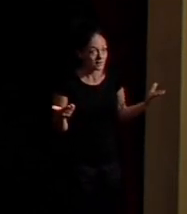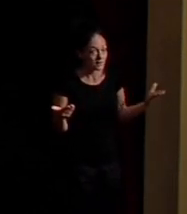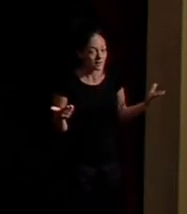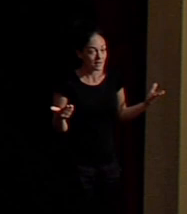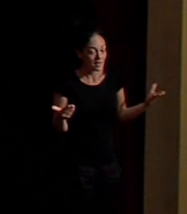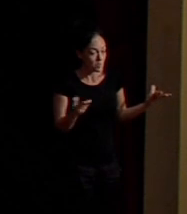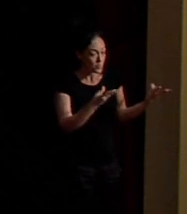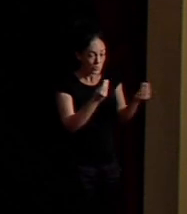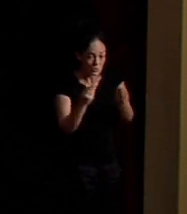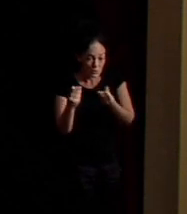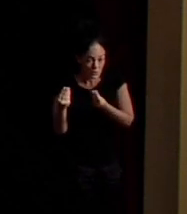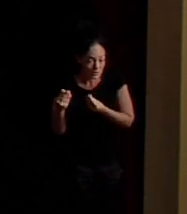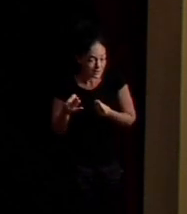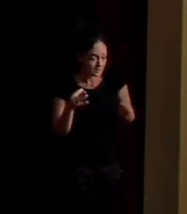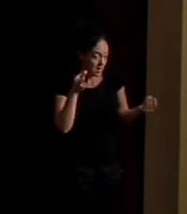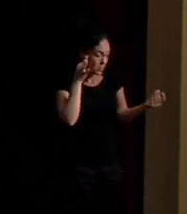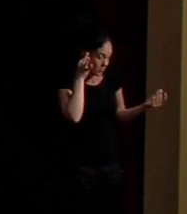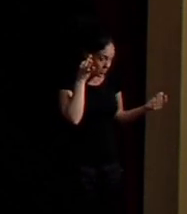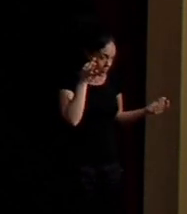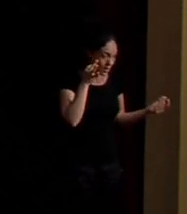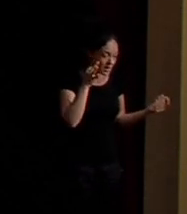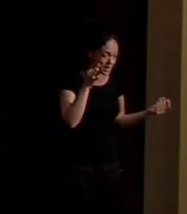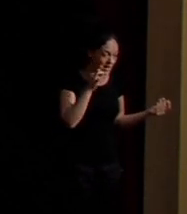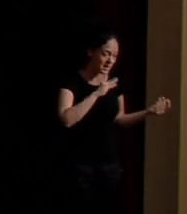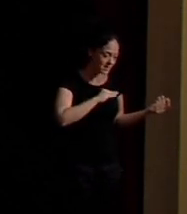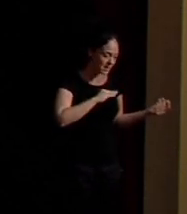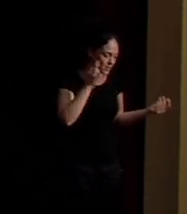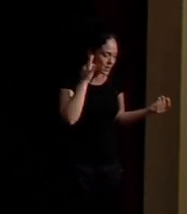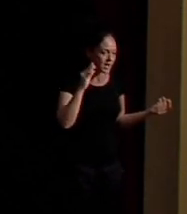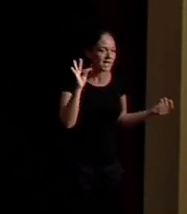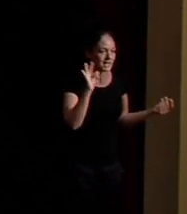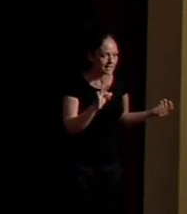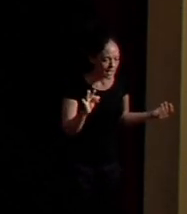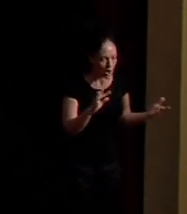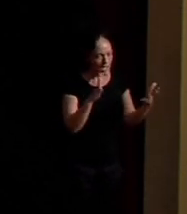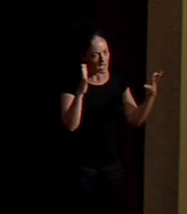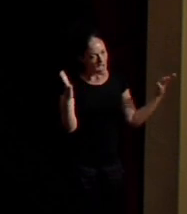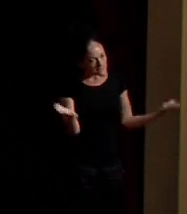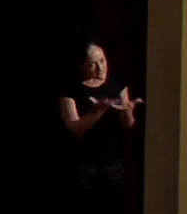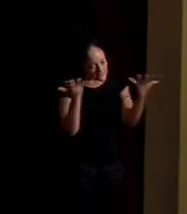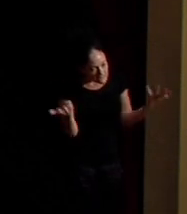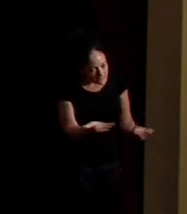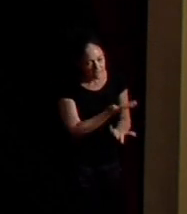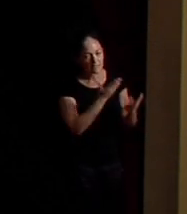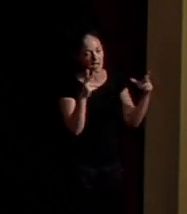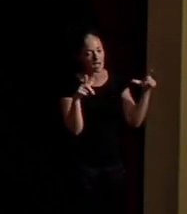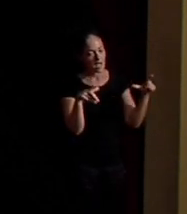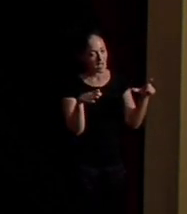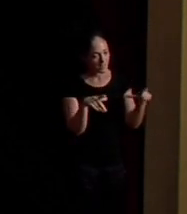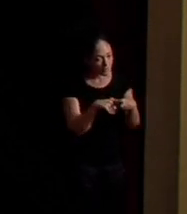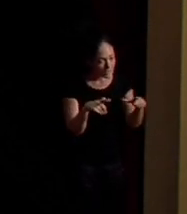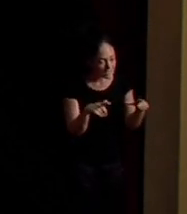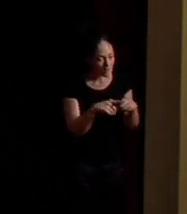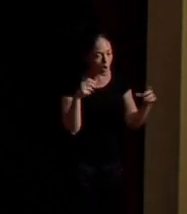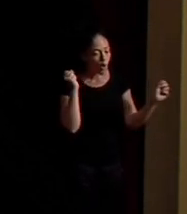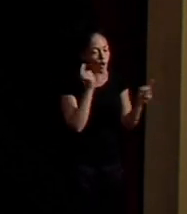muchísimas mujeres, fundamentalmente mujeres, teóricas y activistas del feminismo y contra la explotación de los seres